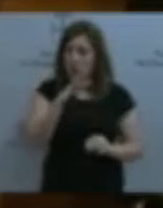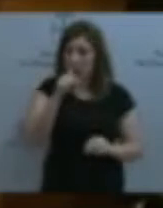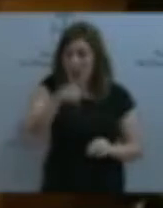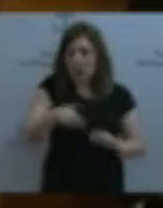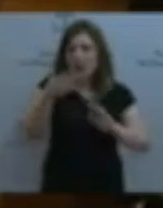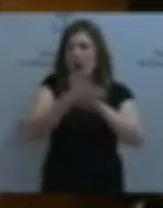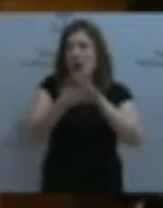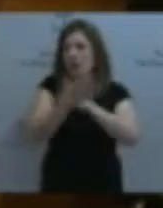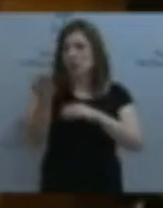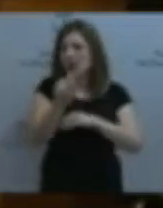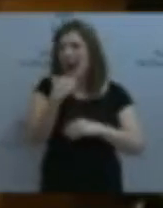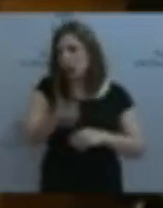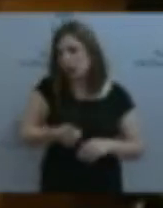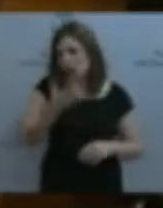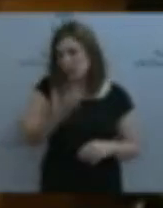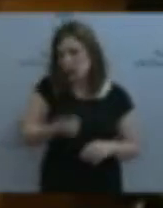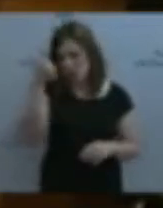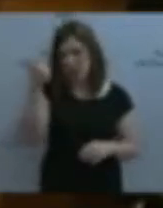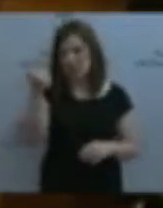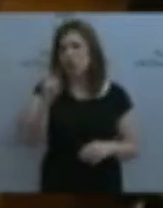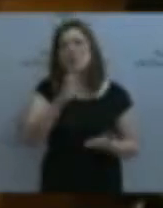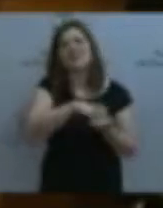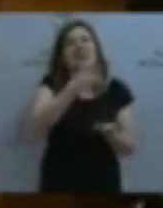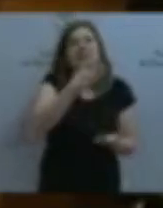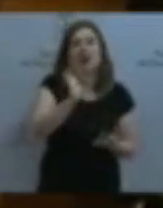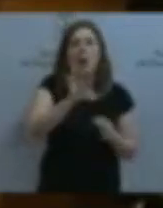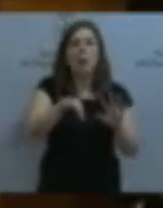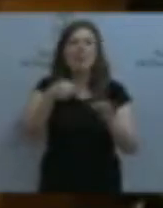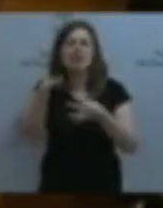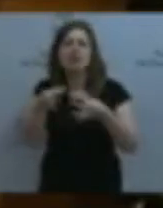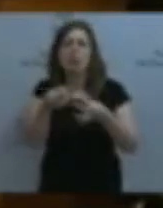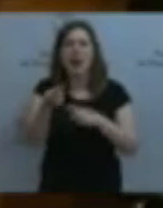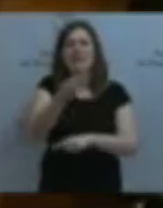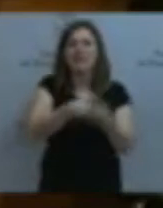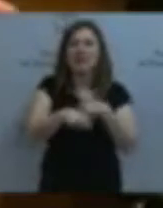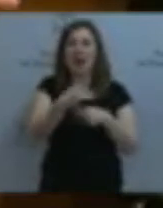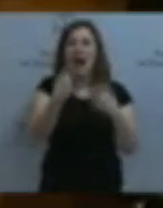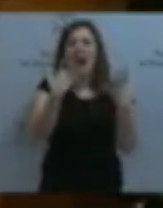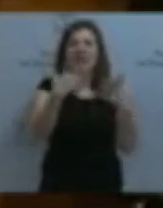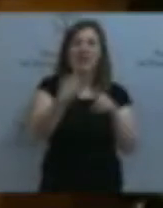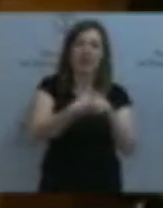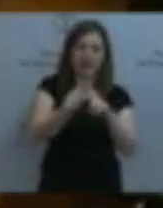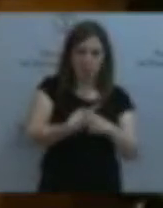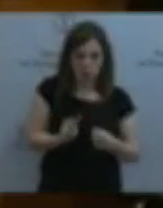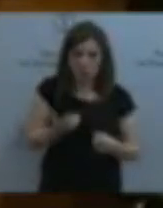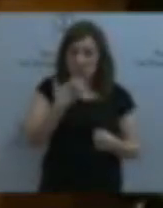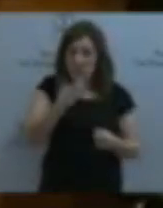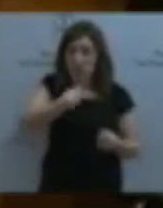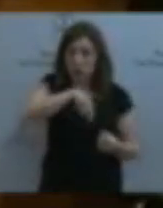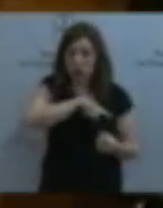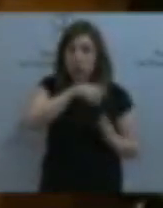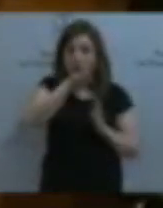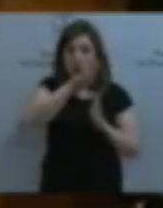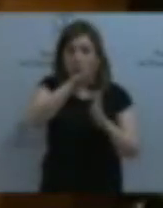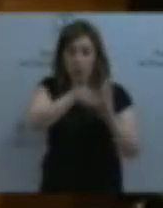estamos hablando es de algo más serio que de una cafetería y los pinchos que se venden a 10 céntimos. Si nosotros llegásemos con un programa electoral prometiendo pinchos